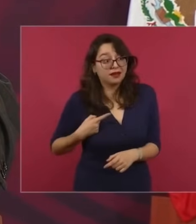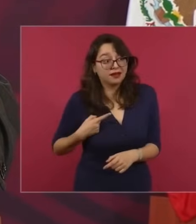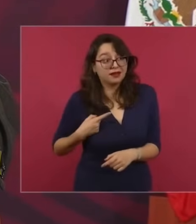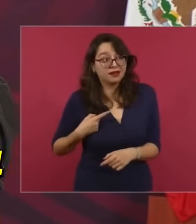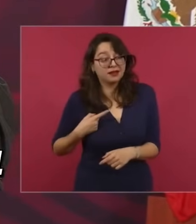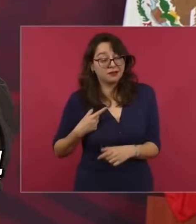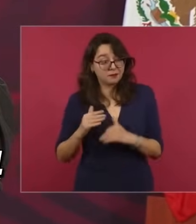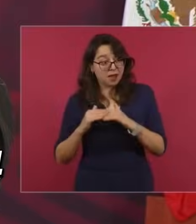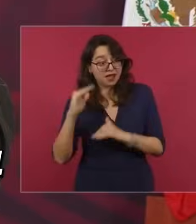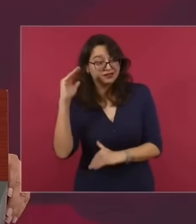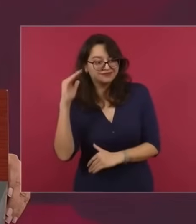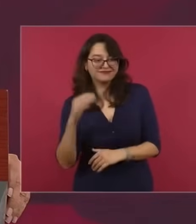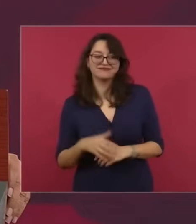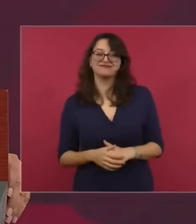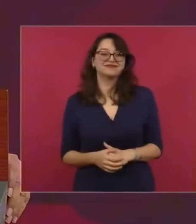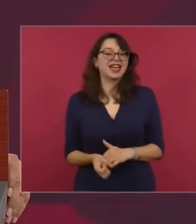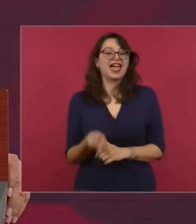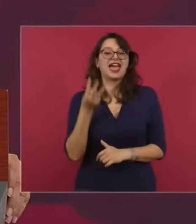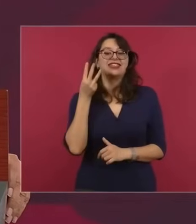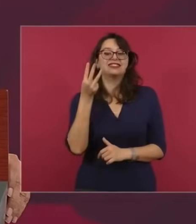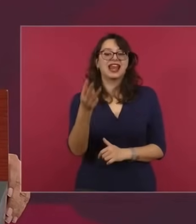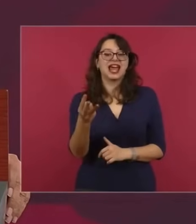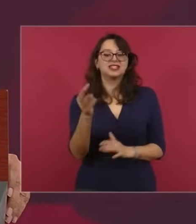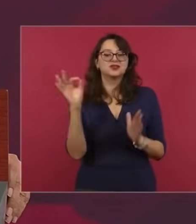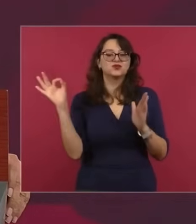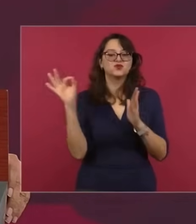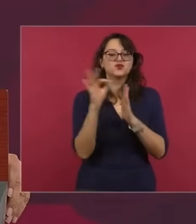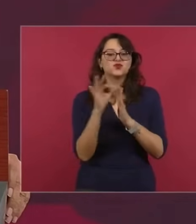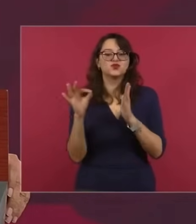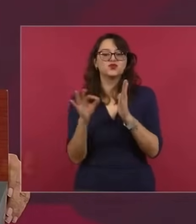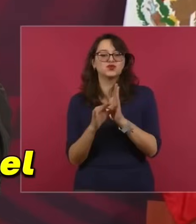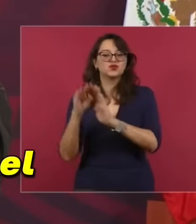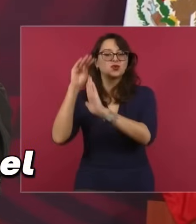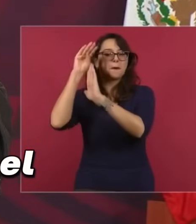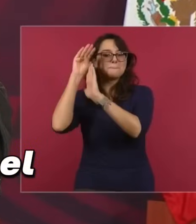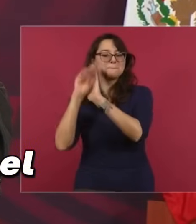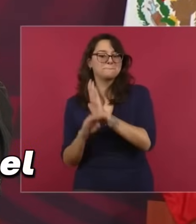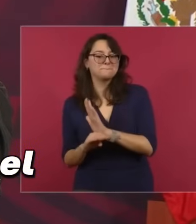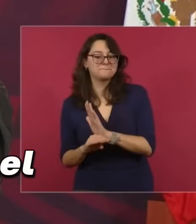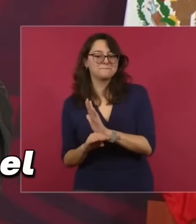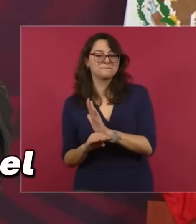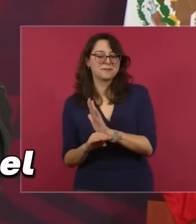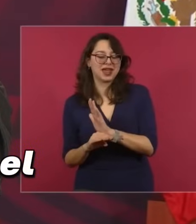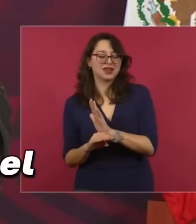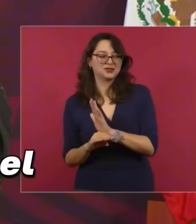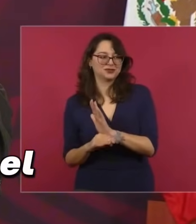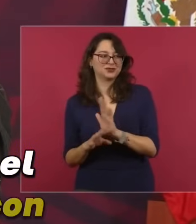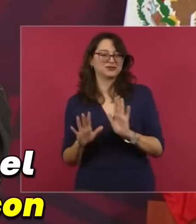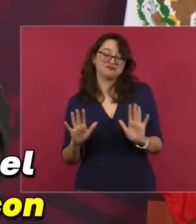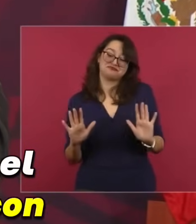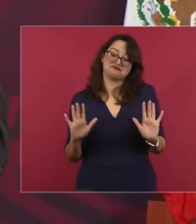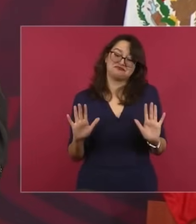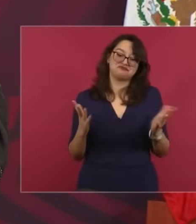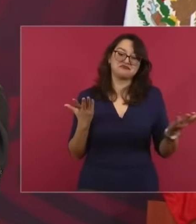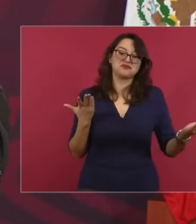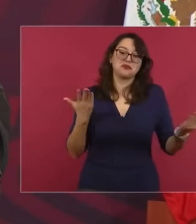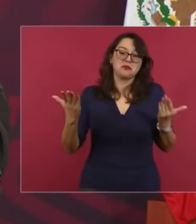3 puntos menos del producto, que es lo que significó el incremento de deuda